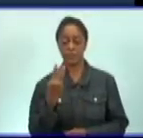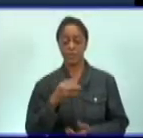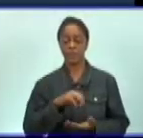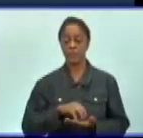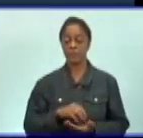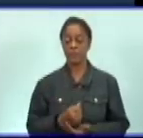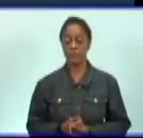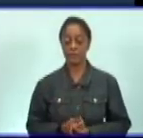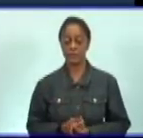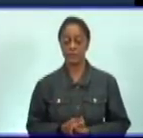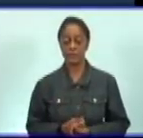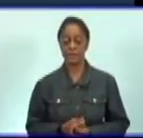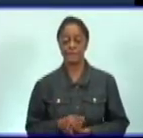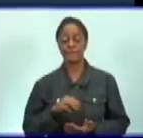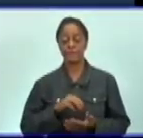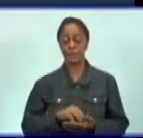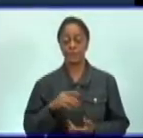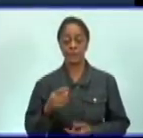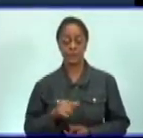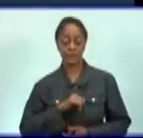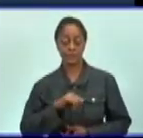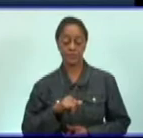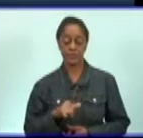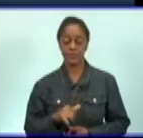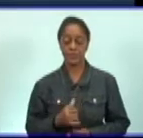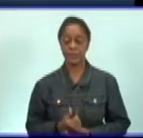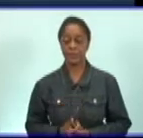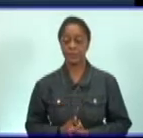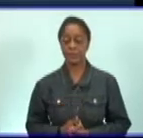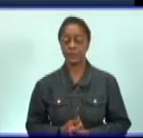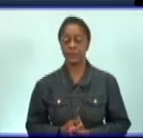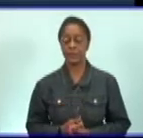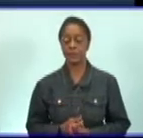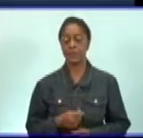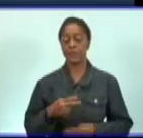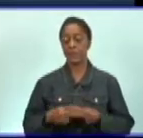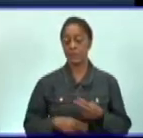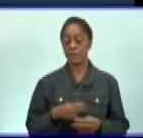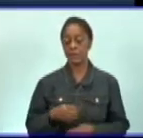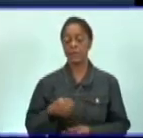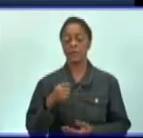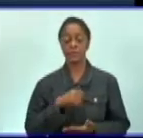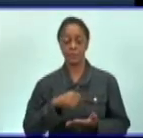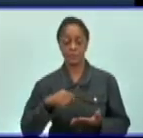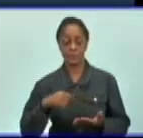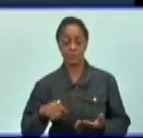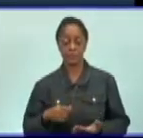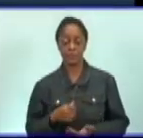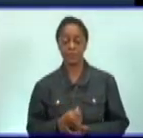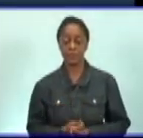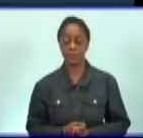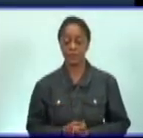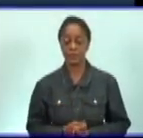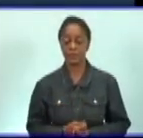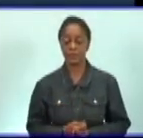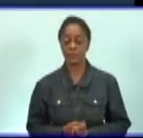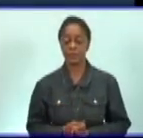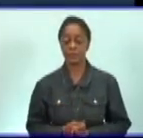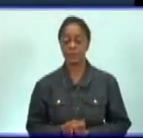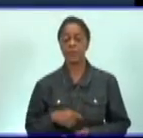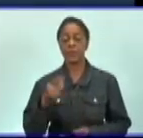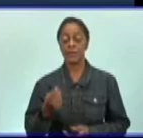lugares, donde vamos también a aplicar el procedimiento escrito de